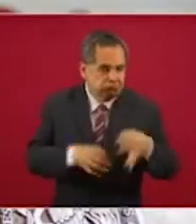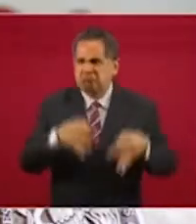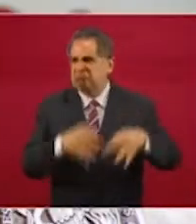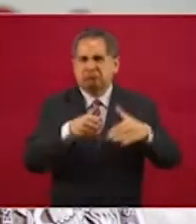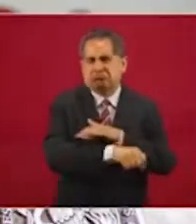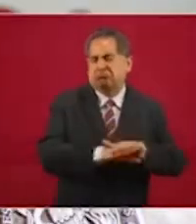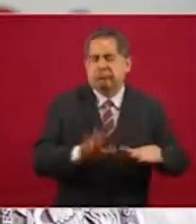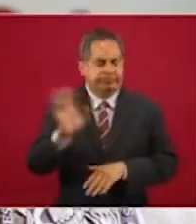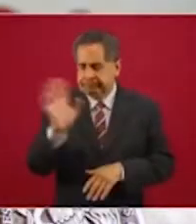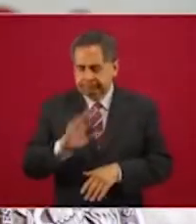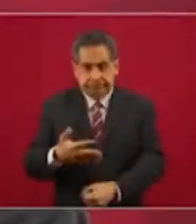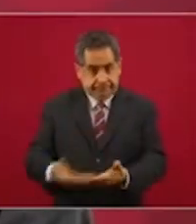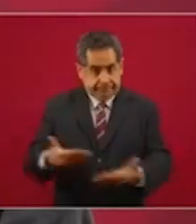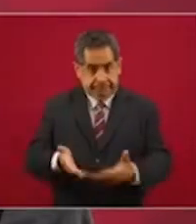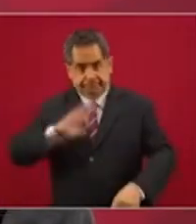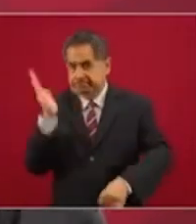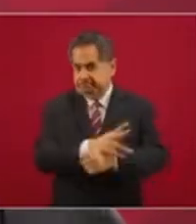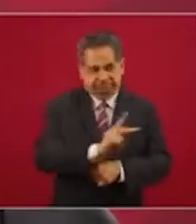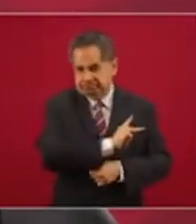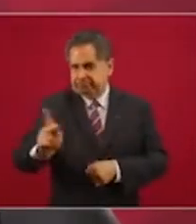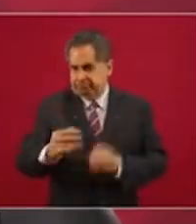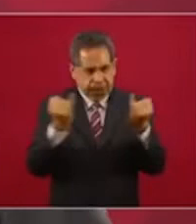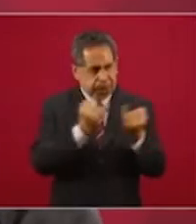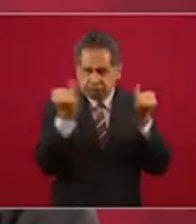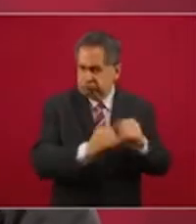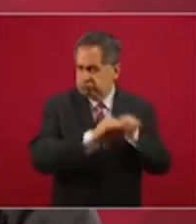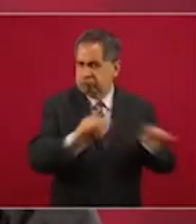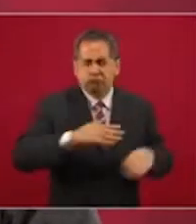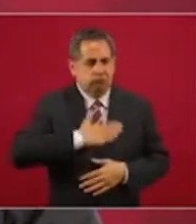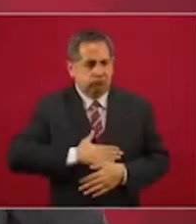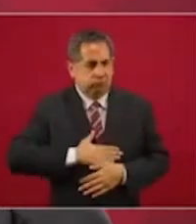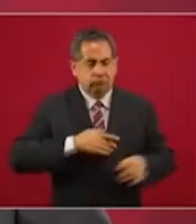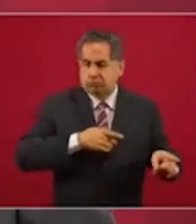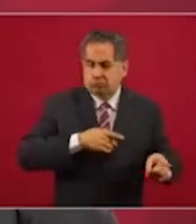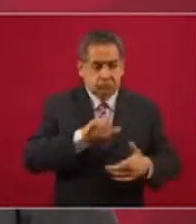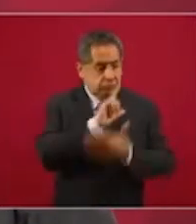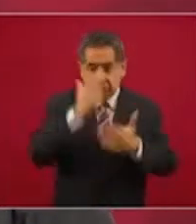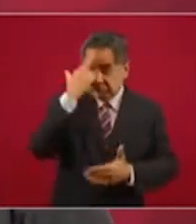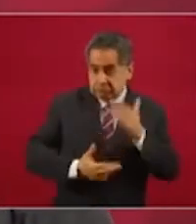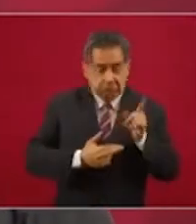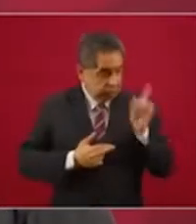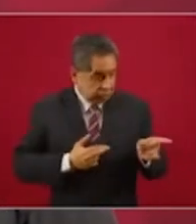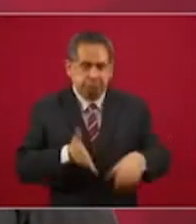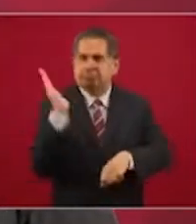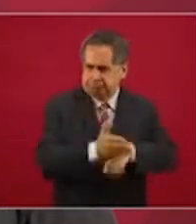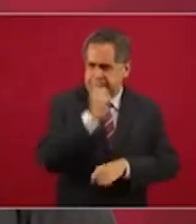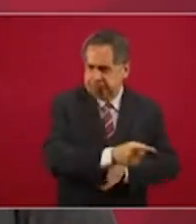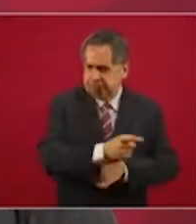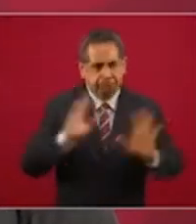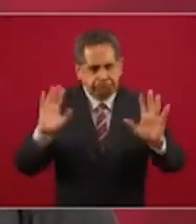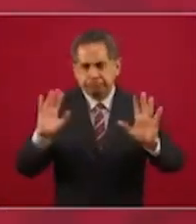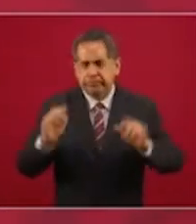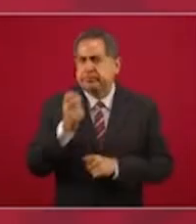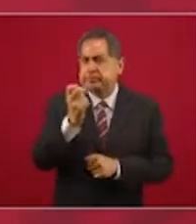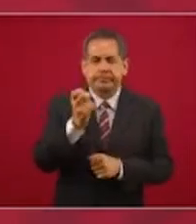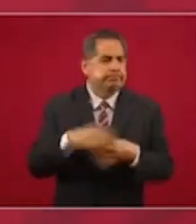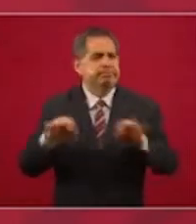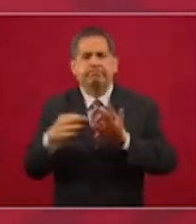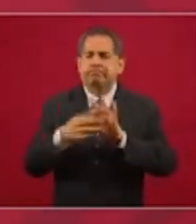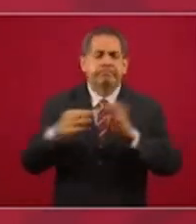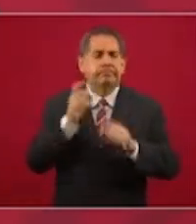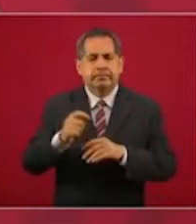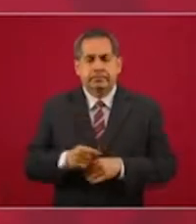intención ahora se castiga por parejo a quienes cometen delitos es muy importante la colaboración